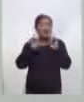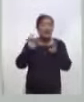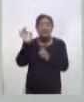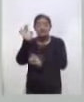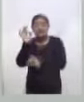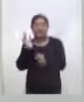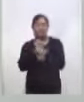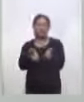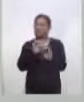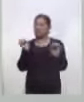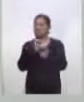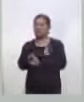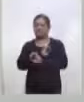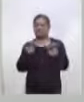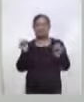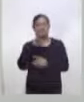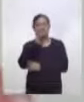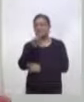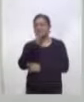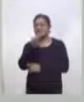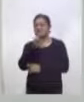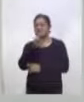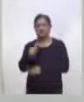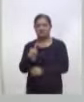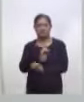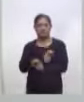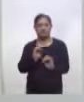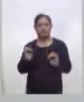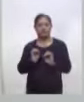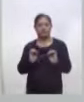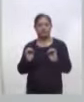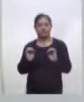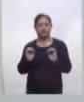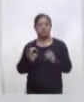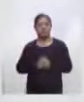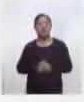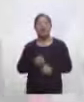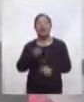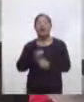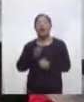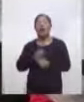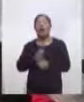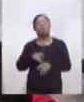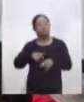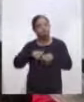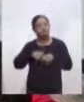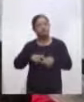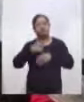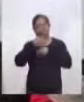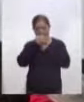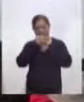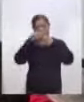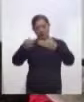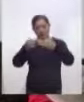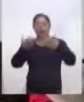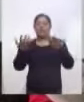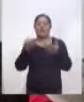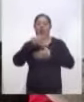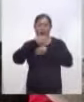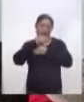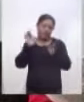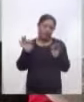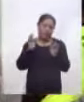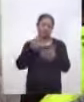de algún síntoma, entonces ahorita estamos haciendo el tema de prevención. Por su parte, el responsable del